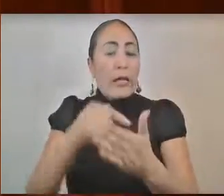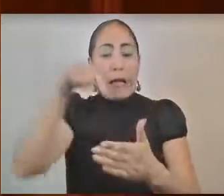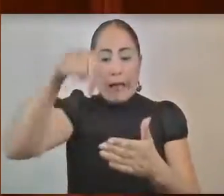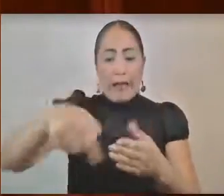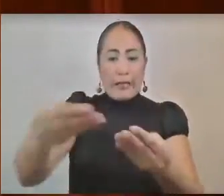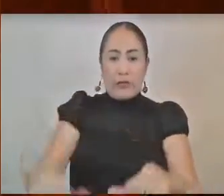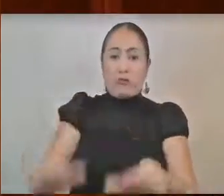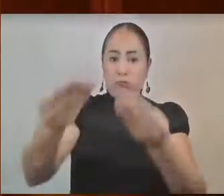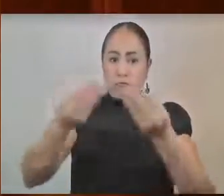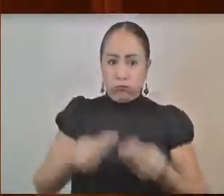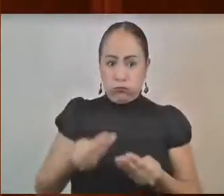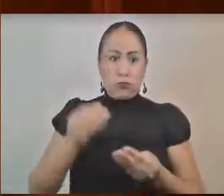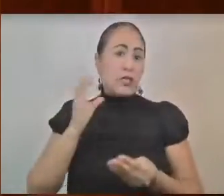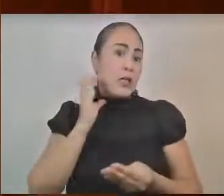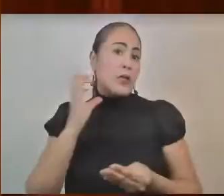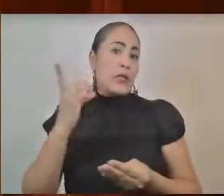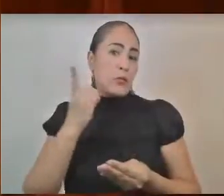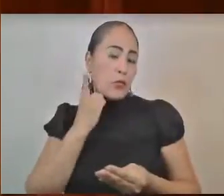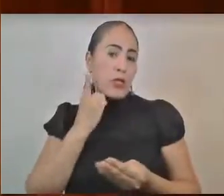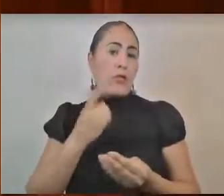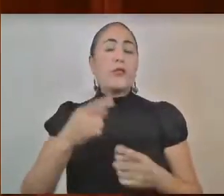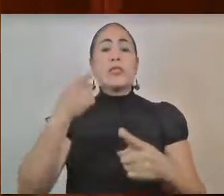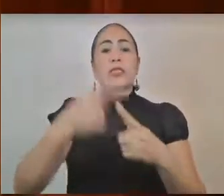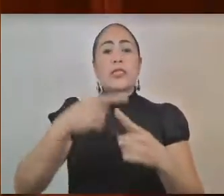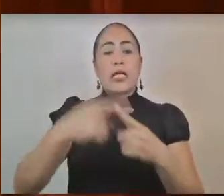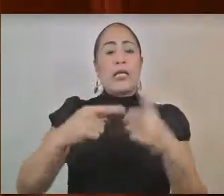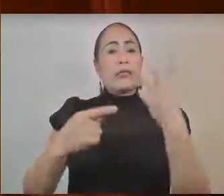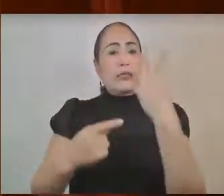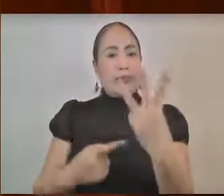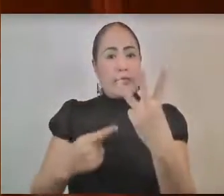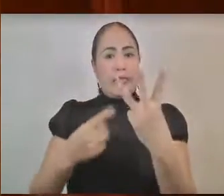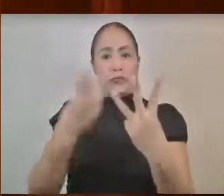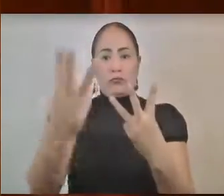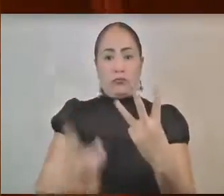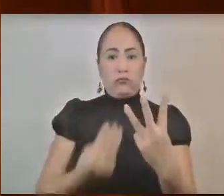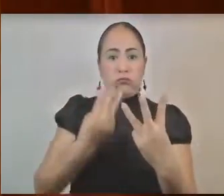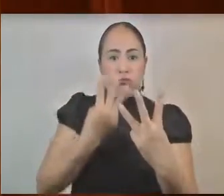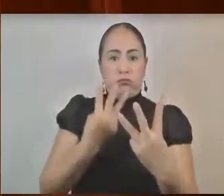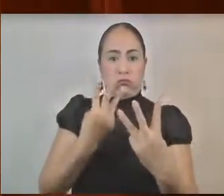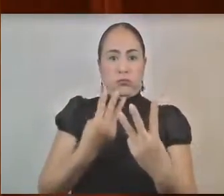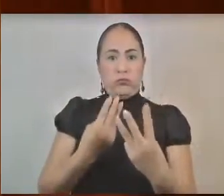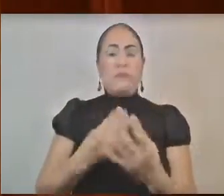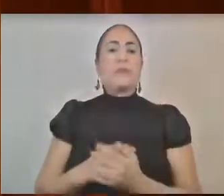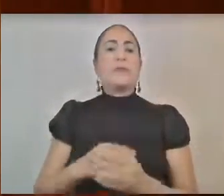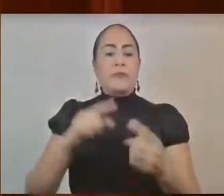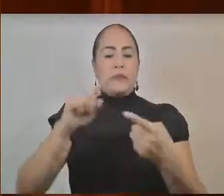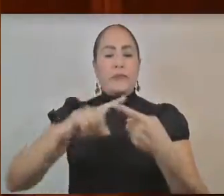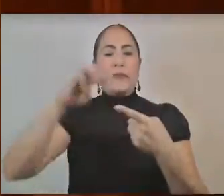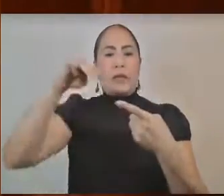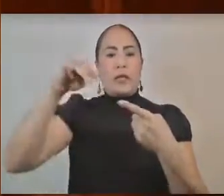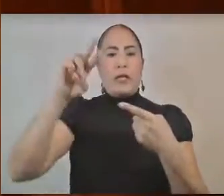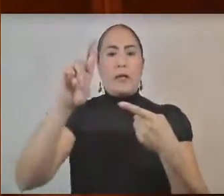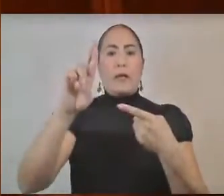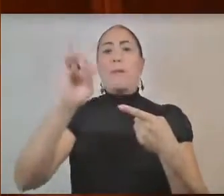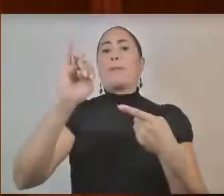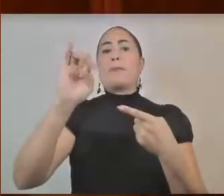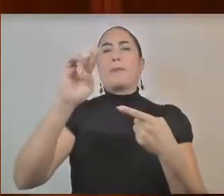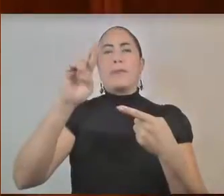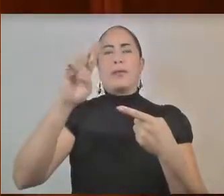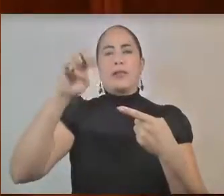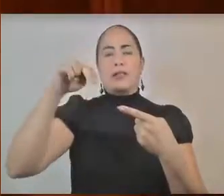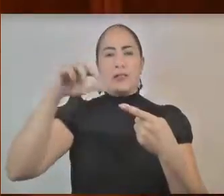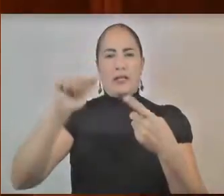comisión legislativa la terna correspondiente, conformada por Mirna Araceli García